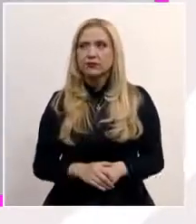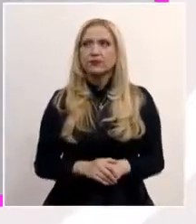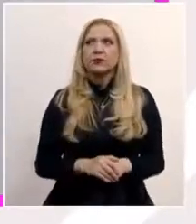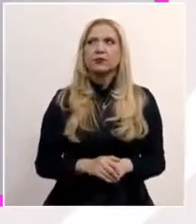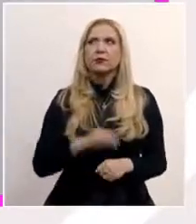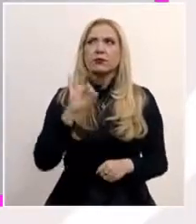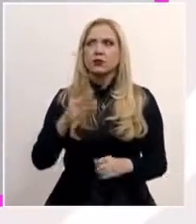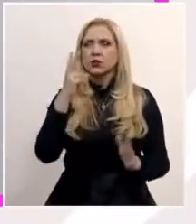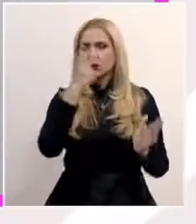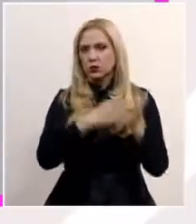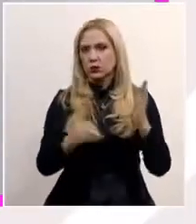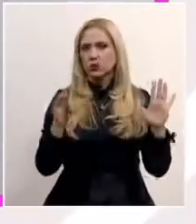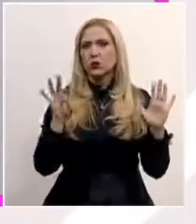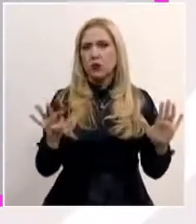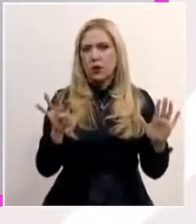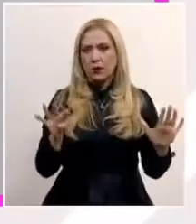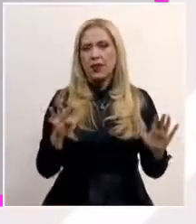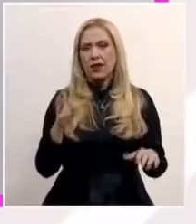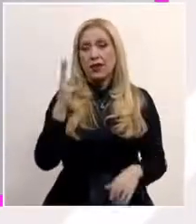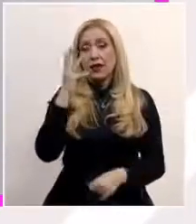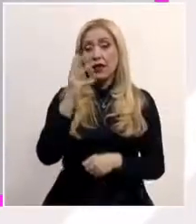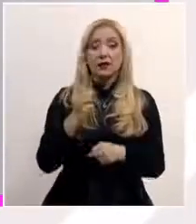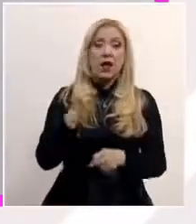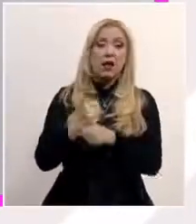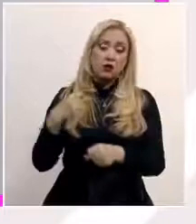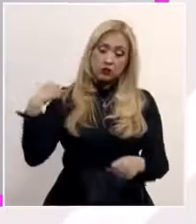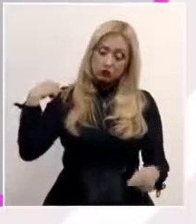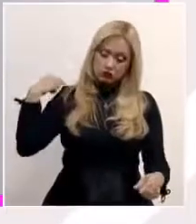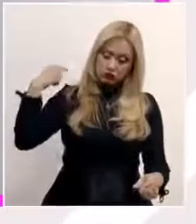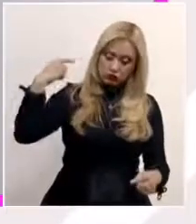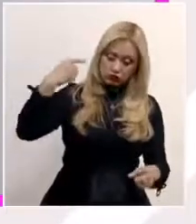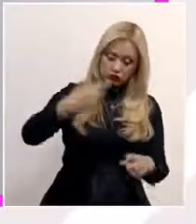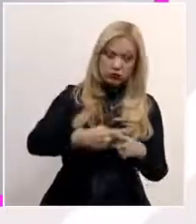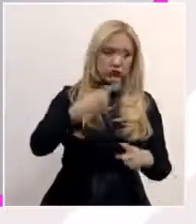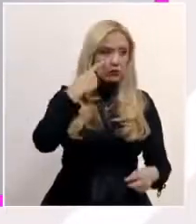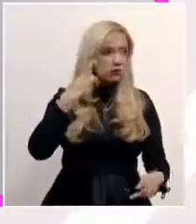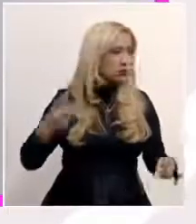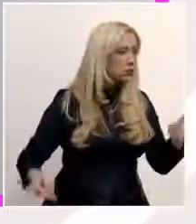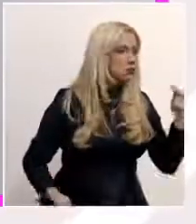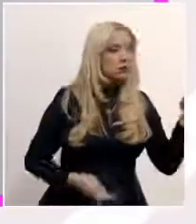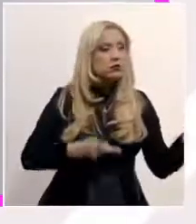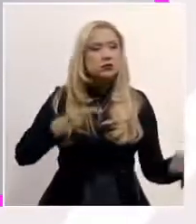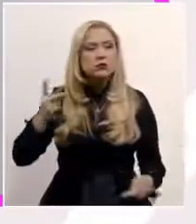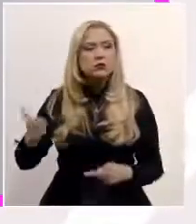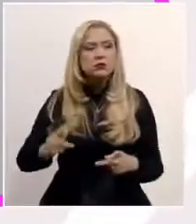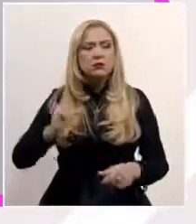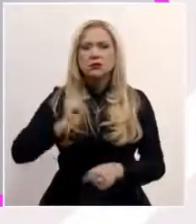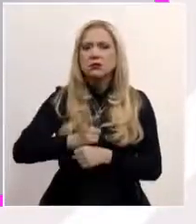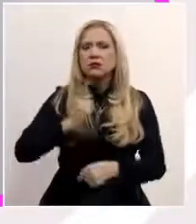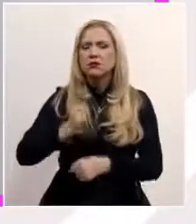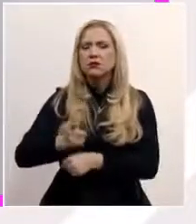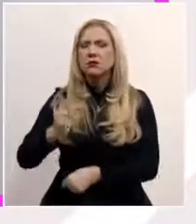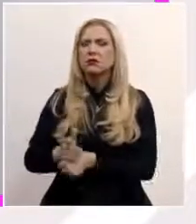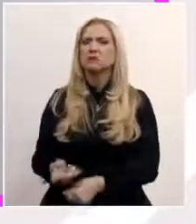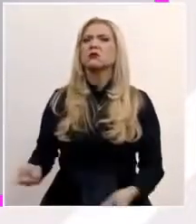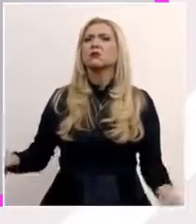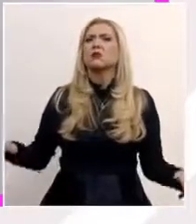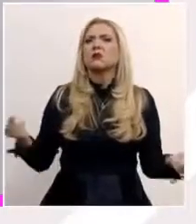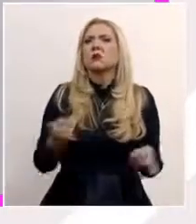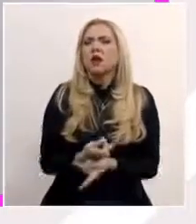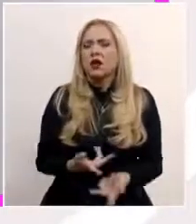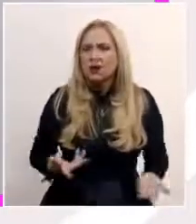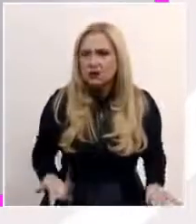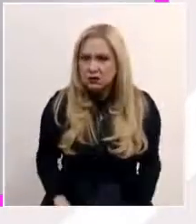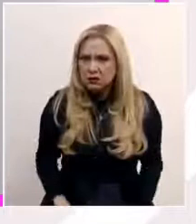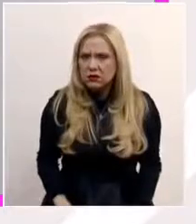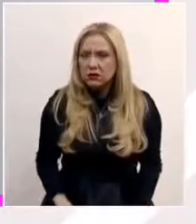el 2019, prácticamente 3 años de investigación en la que quisimos pues descubrir qué es lo que estaba pasando, ¿no? Early Institute es un think